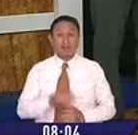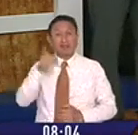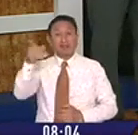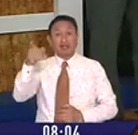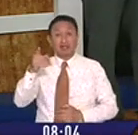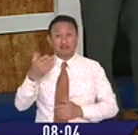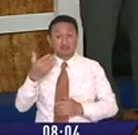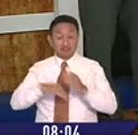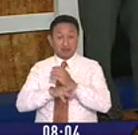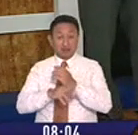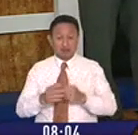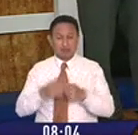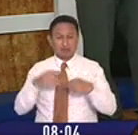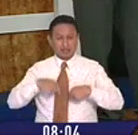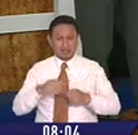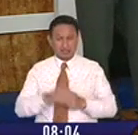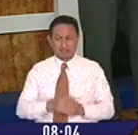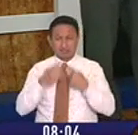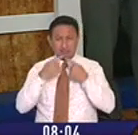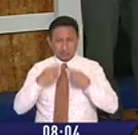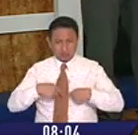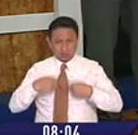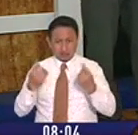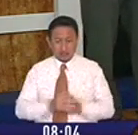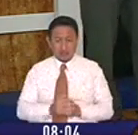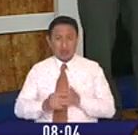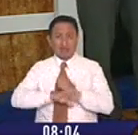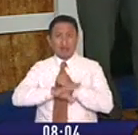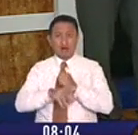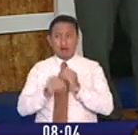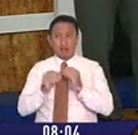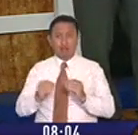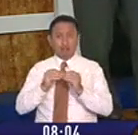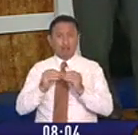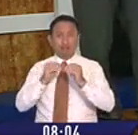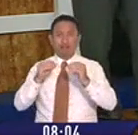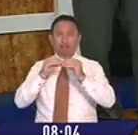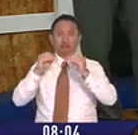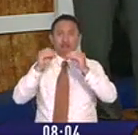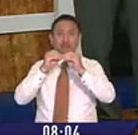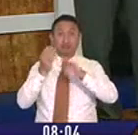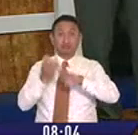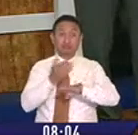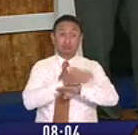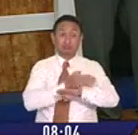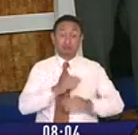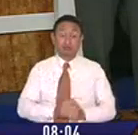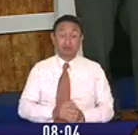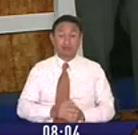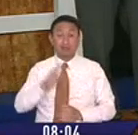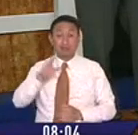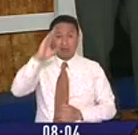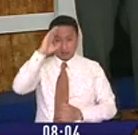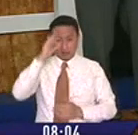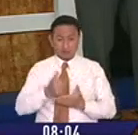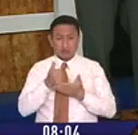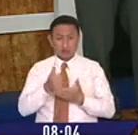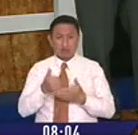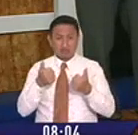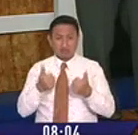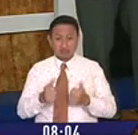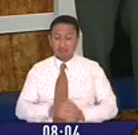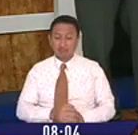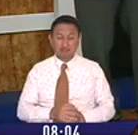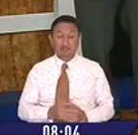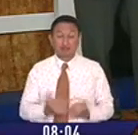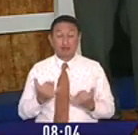robos han estado, hemos anunciado la cantidad de robos. Han estado en aumento. En aumento desde hace meses. Poca acción, poco efectividad hasta que